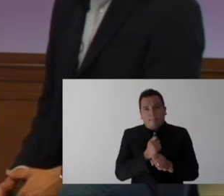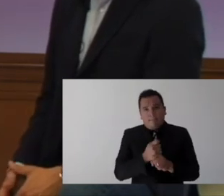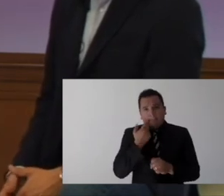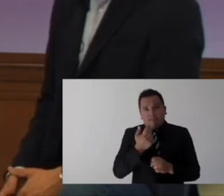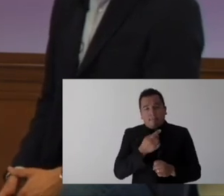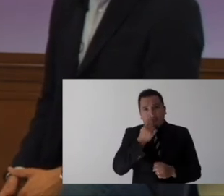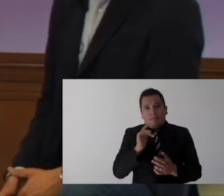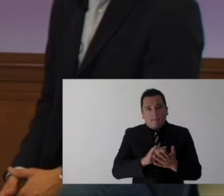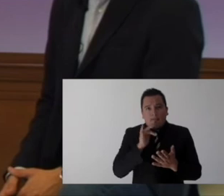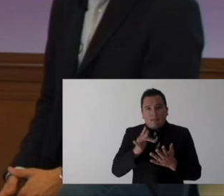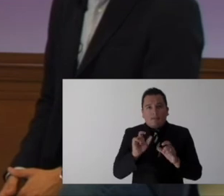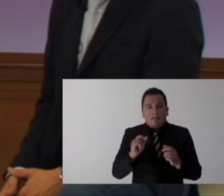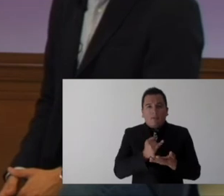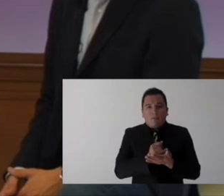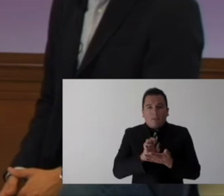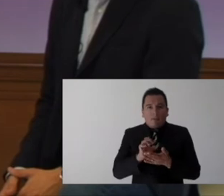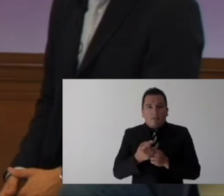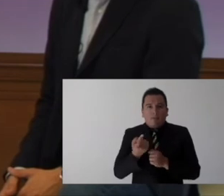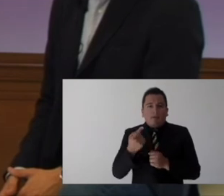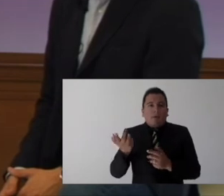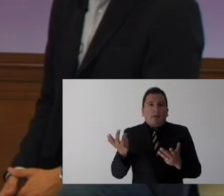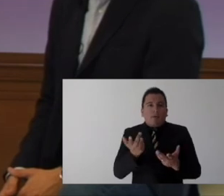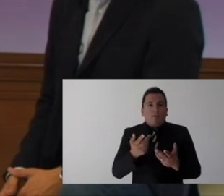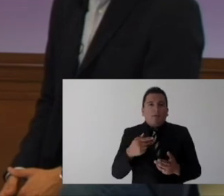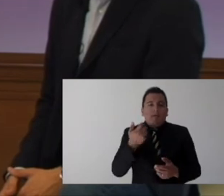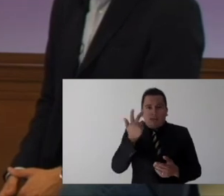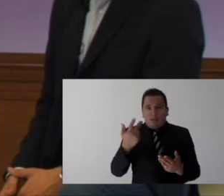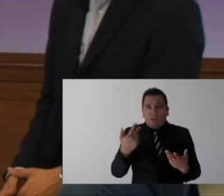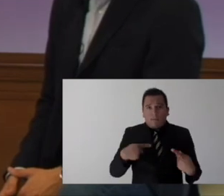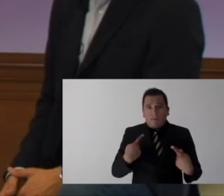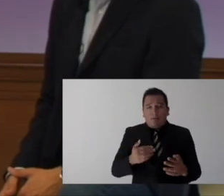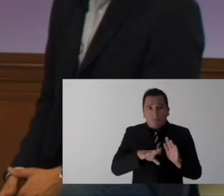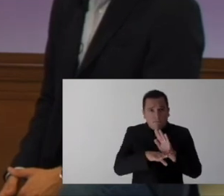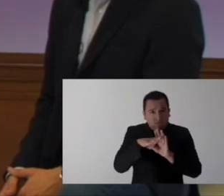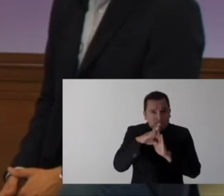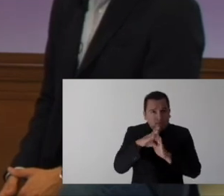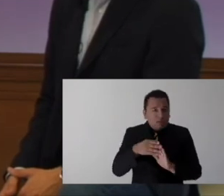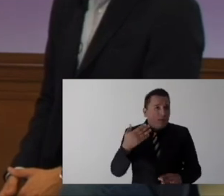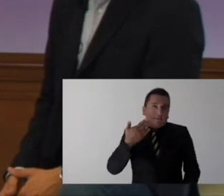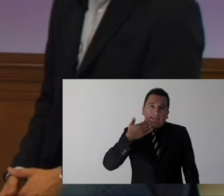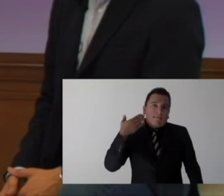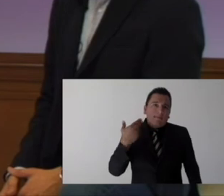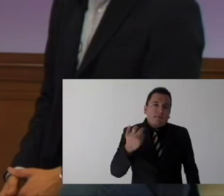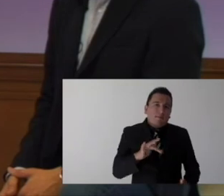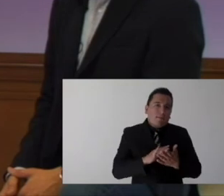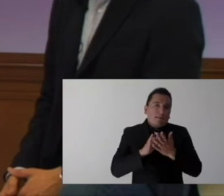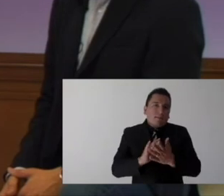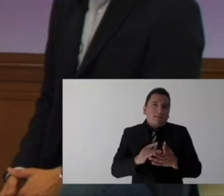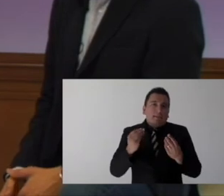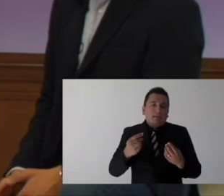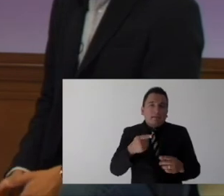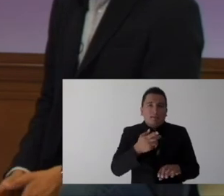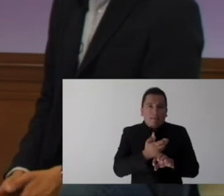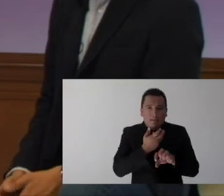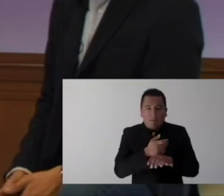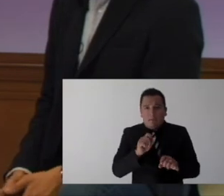el compromiso con el desarrollo de estas competencias que estoy seguro ayudan y van a ayudar muchísimo al Estado y al país con esta